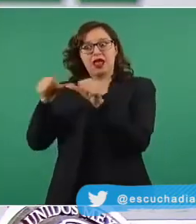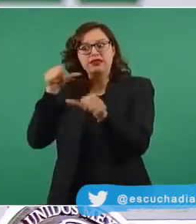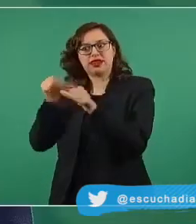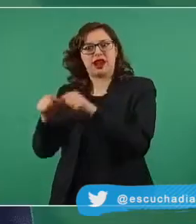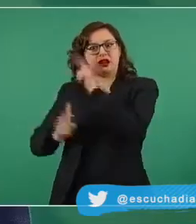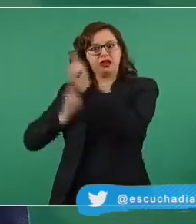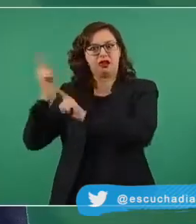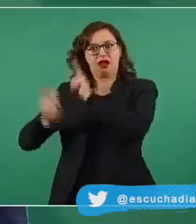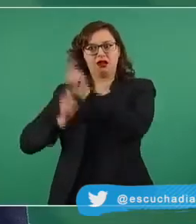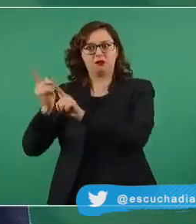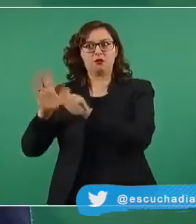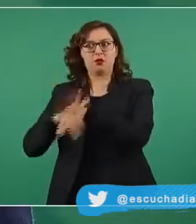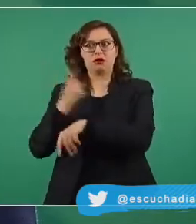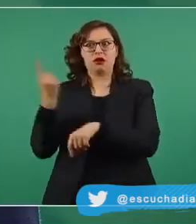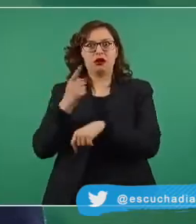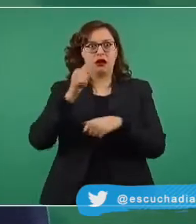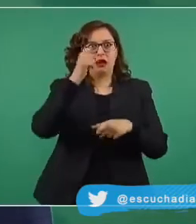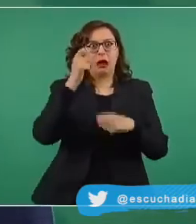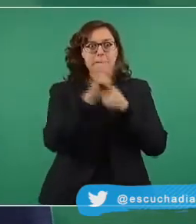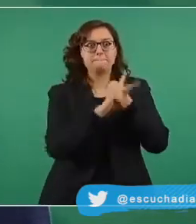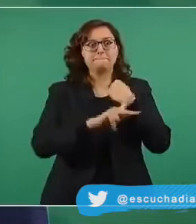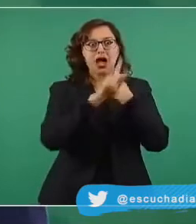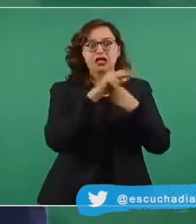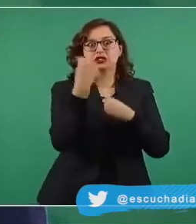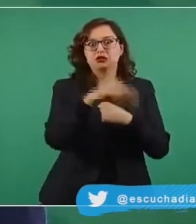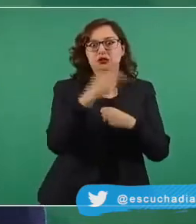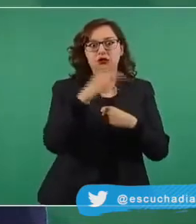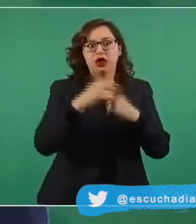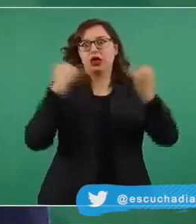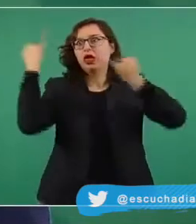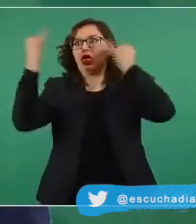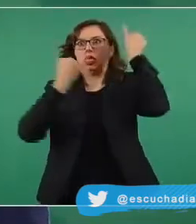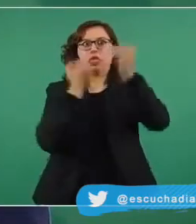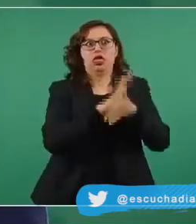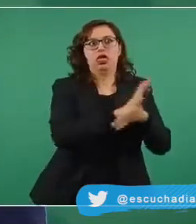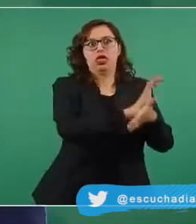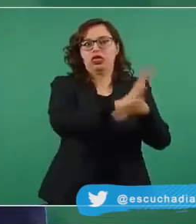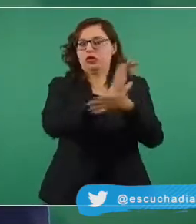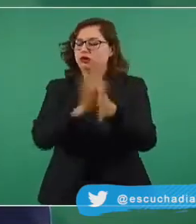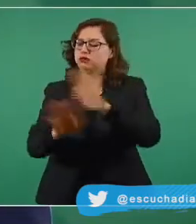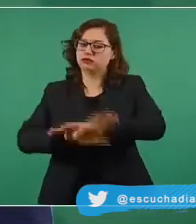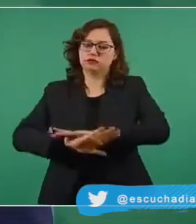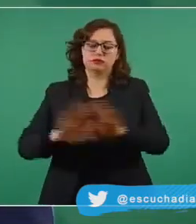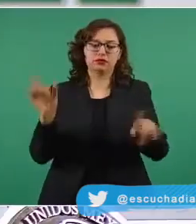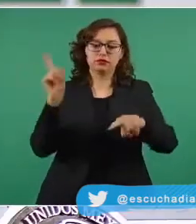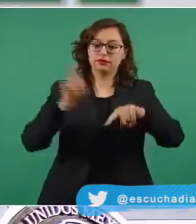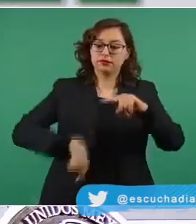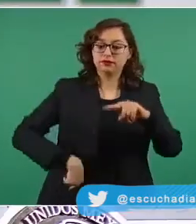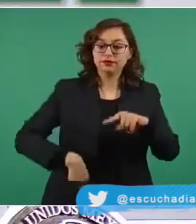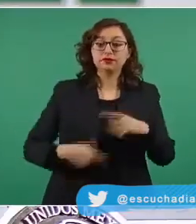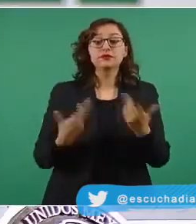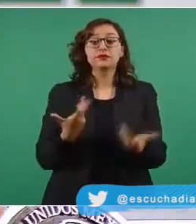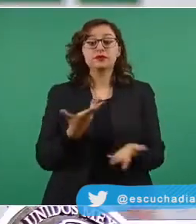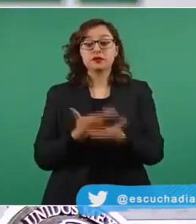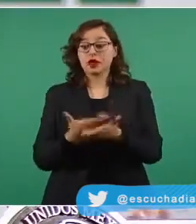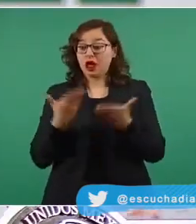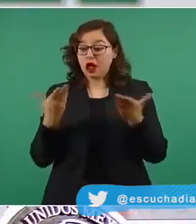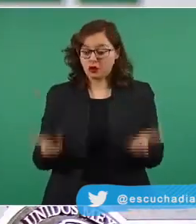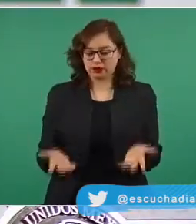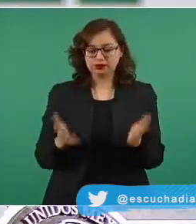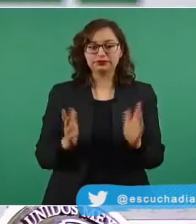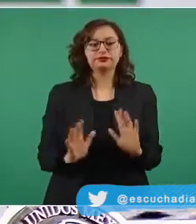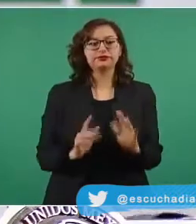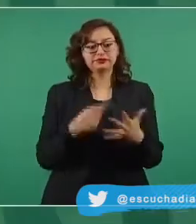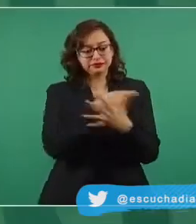COVID-19 se contagian a través de partículas expulsadas por nariz y boca de una persona infectada. Por eso sigue utilizando de forma correcta